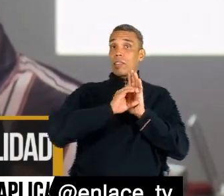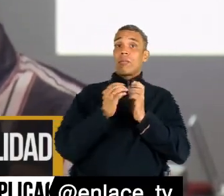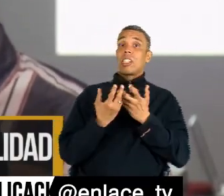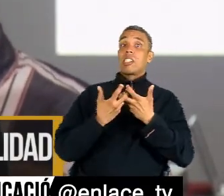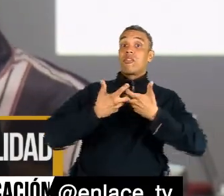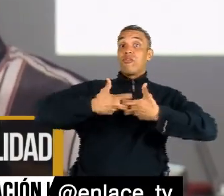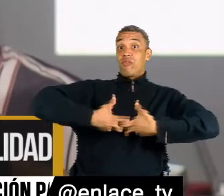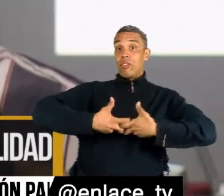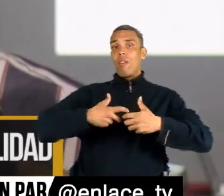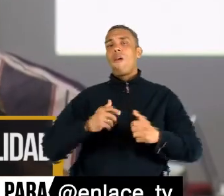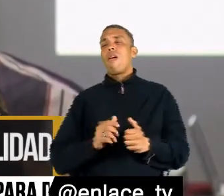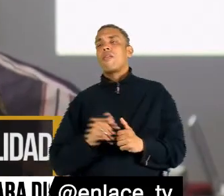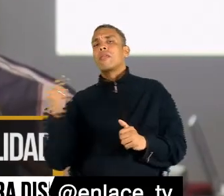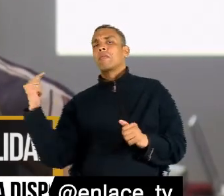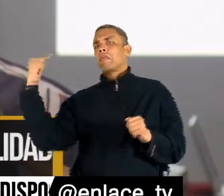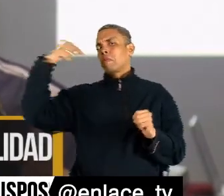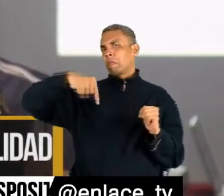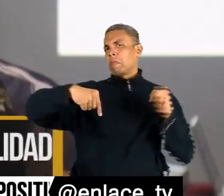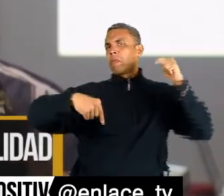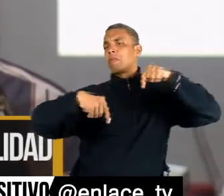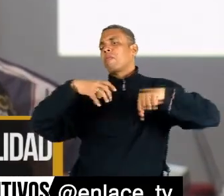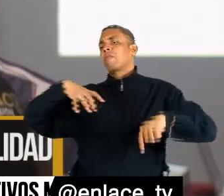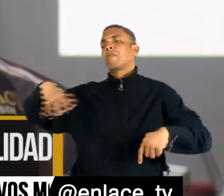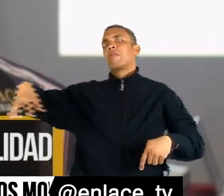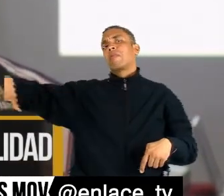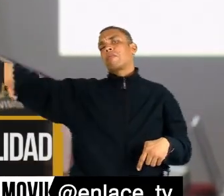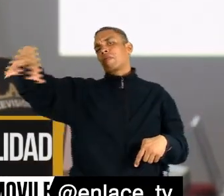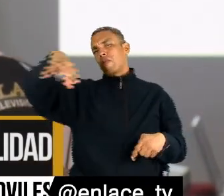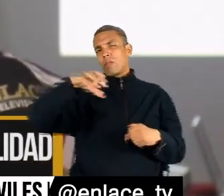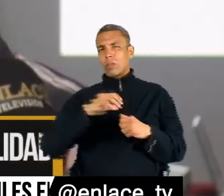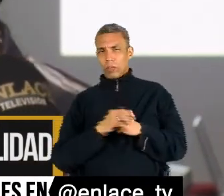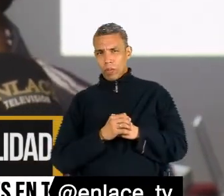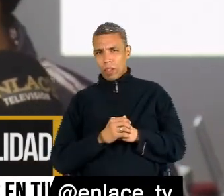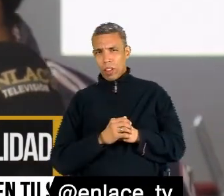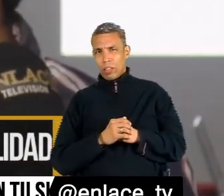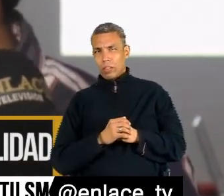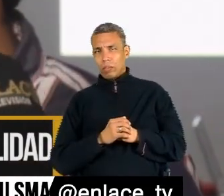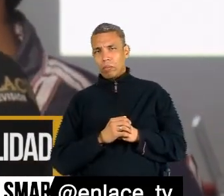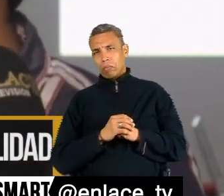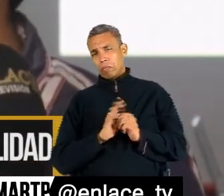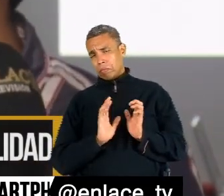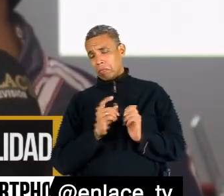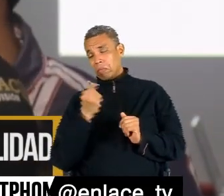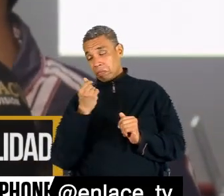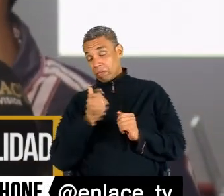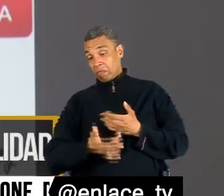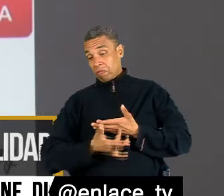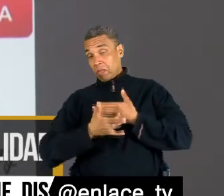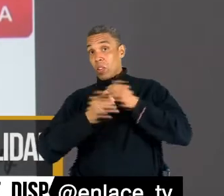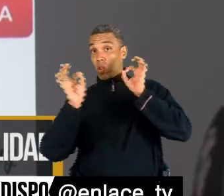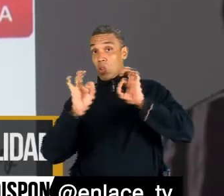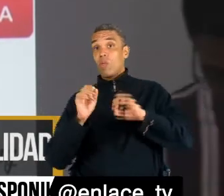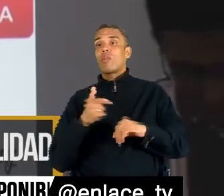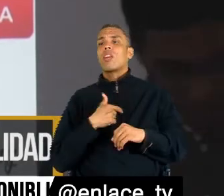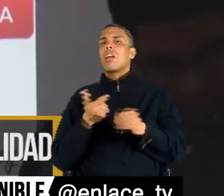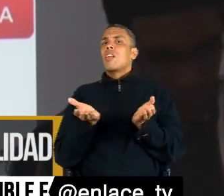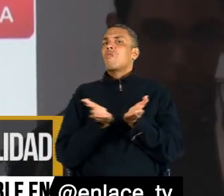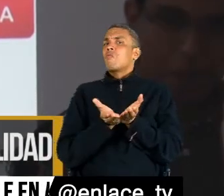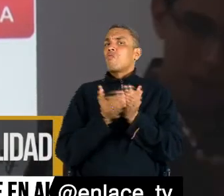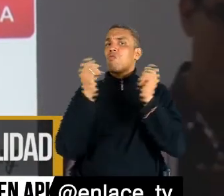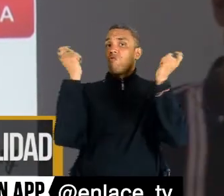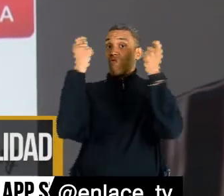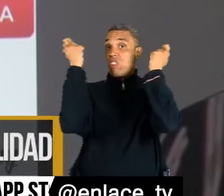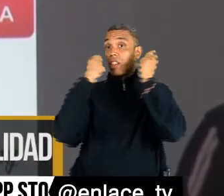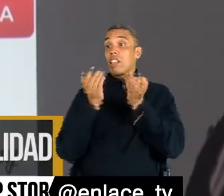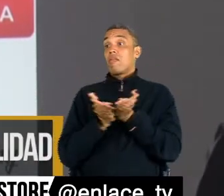ciudad, al igual que concentra la oferta educativa en unos pocos sectores económicos. Jimmy Picón pondrá en la mesa